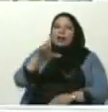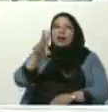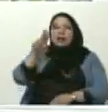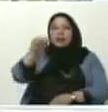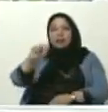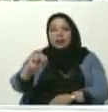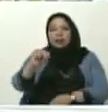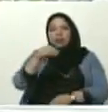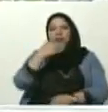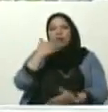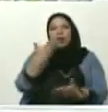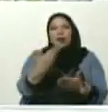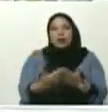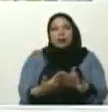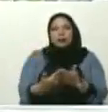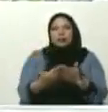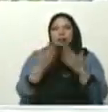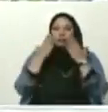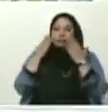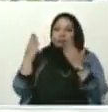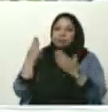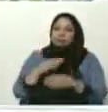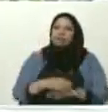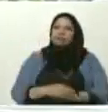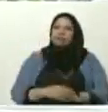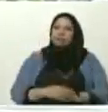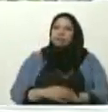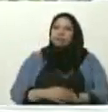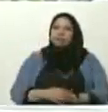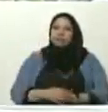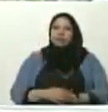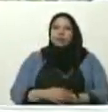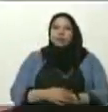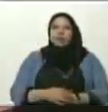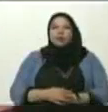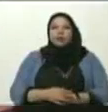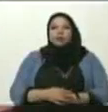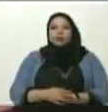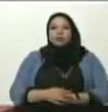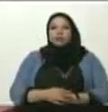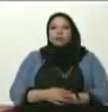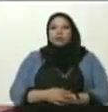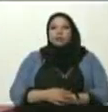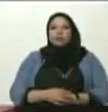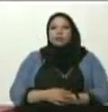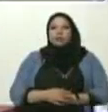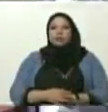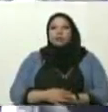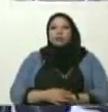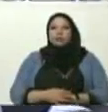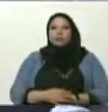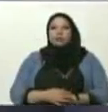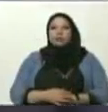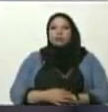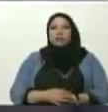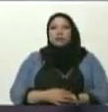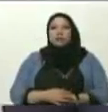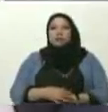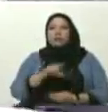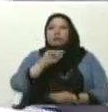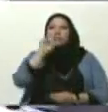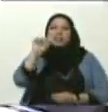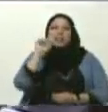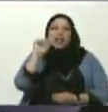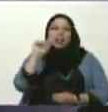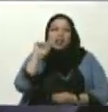a una esperanza para un cambio positivo. Dos preguntas. Una primera, ¿qué pides exactamente para